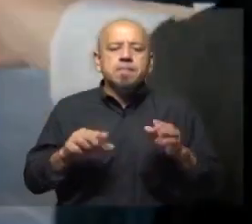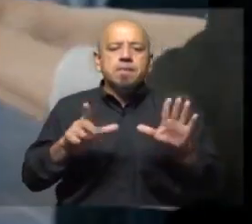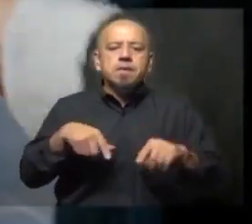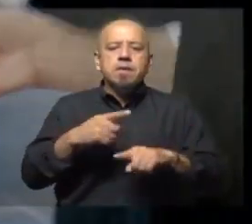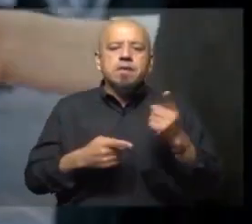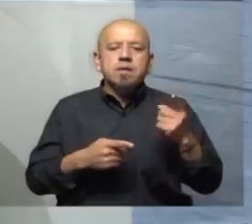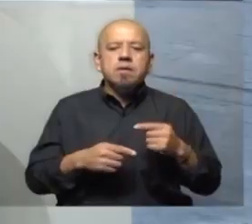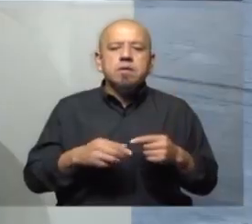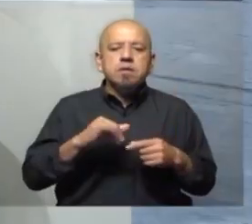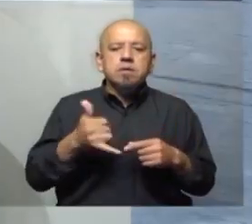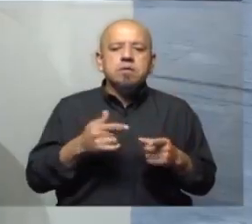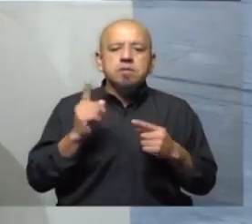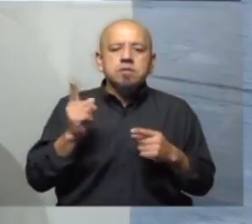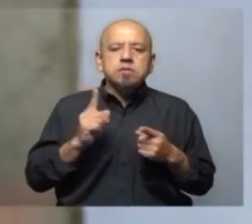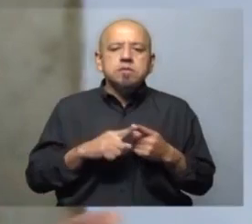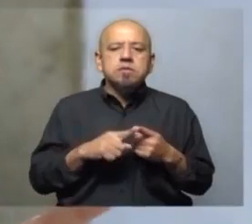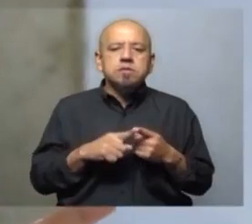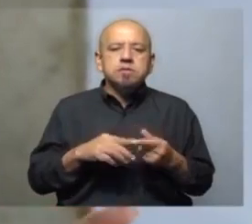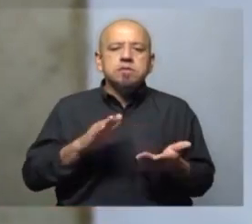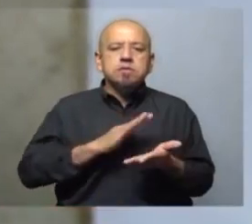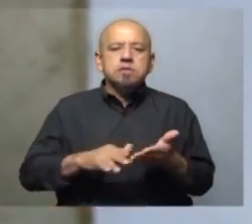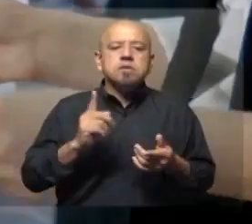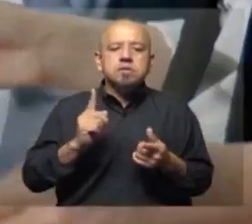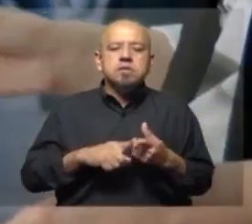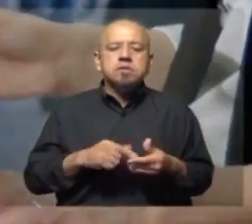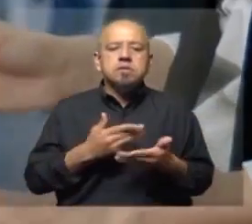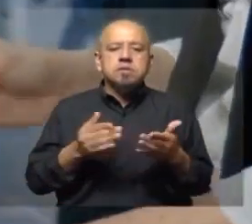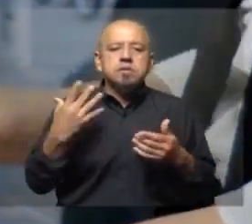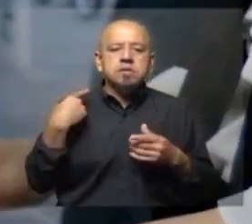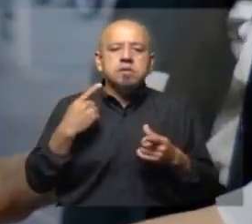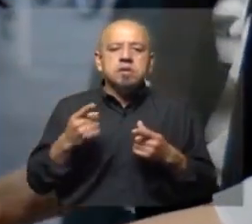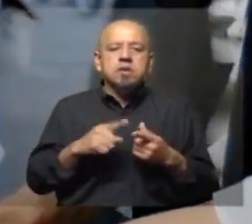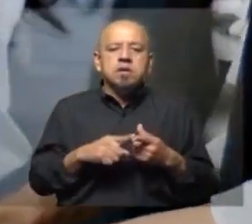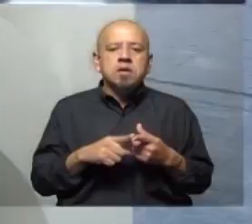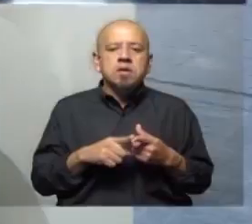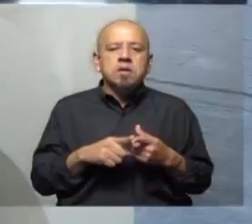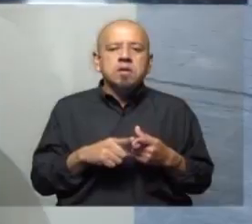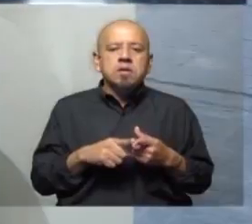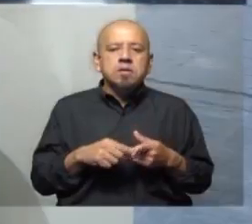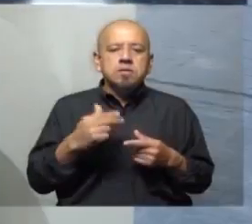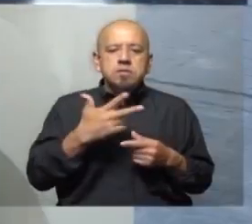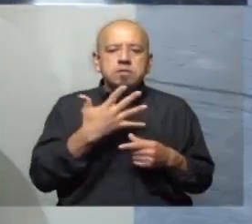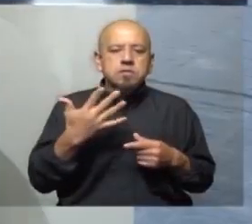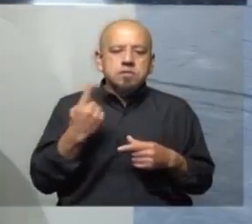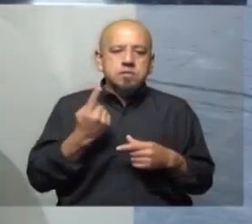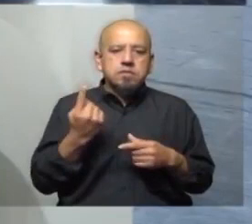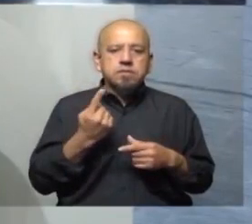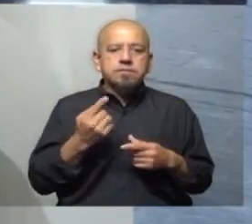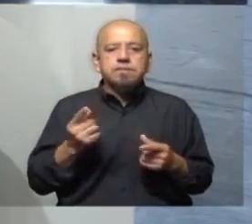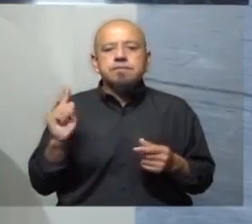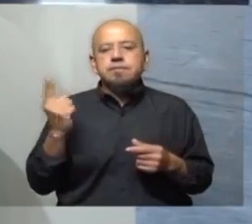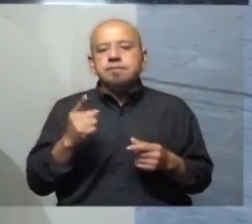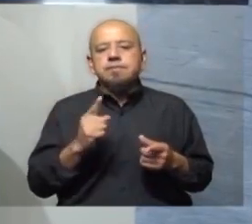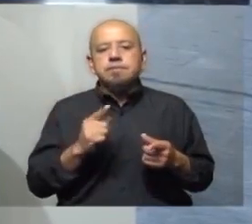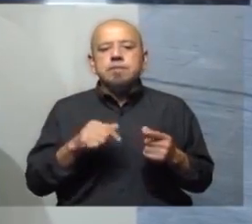en la sala azul acá gratis Varela verdad tienen 35 minutos para venir y